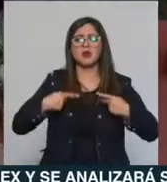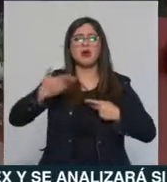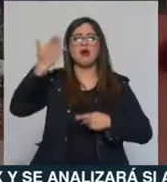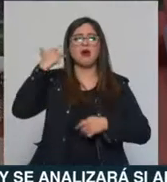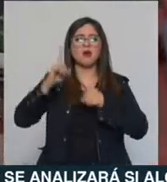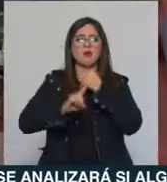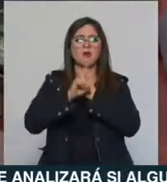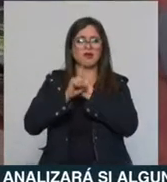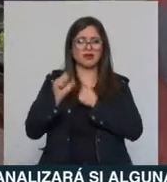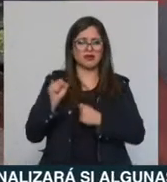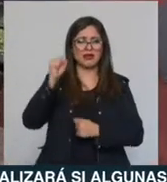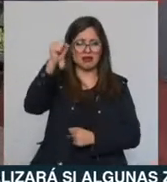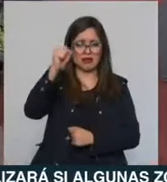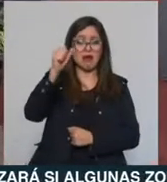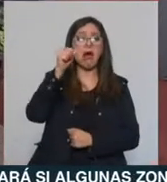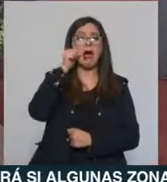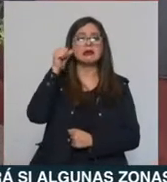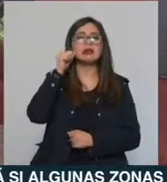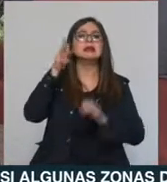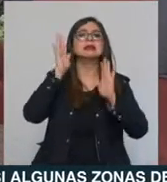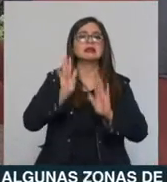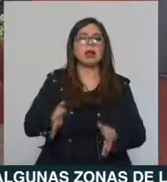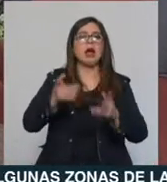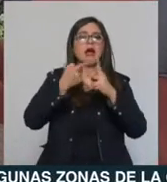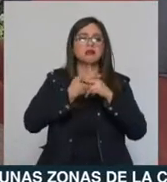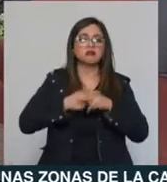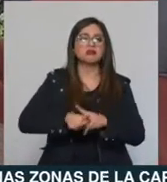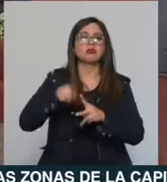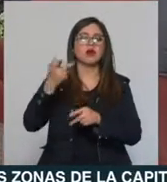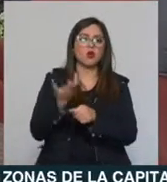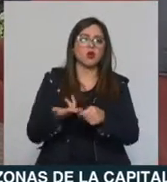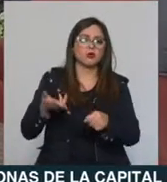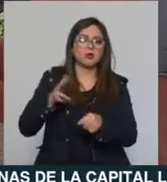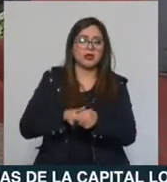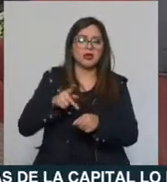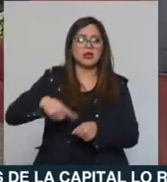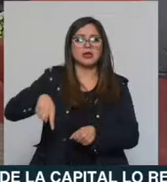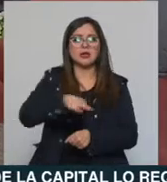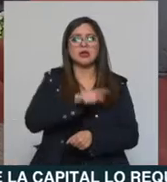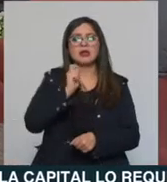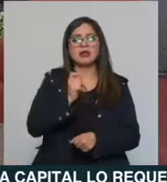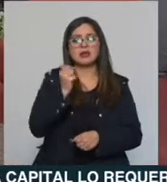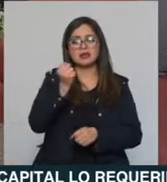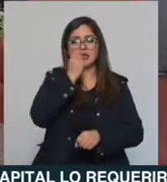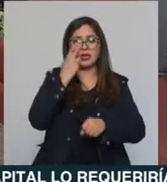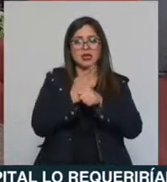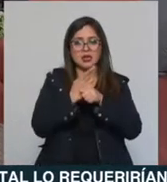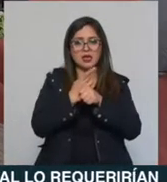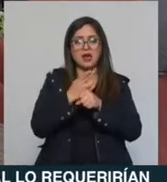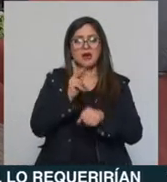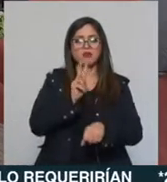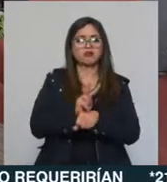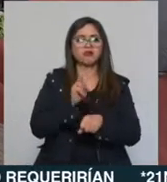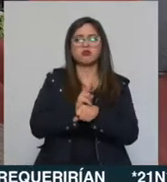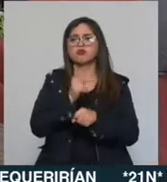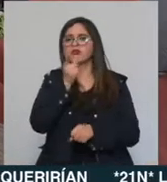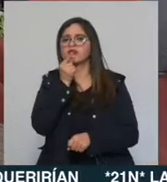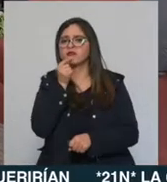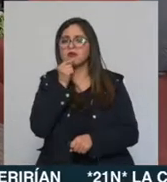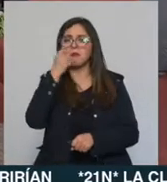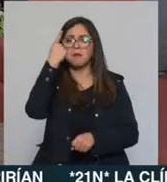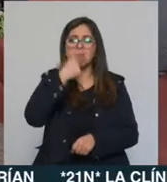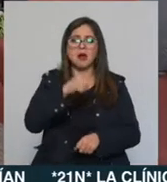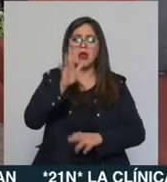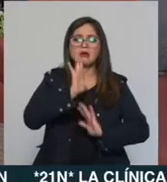Bueno, pues el día de ayer abrieron sus puertas, ya ofrecen servicio. Elementos de la Secretaría de Seguridad Ciudadana estuvieron presentes para verificar que las